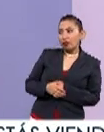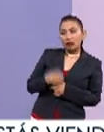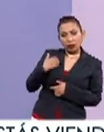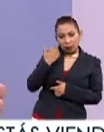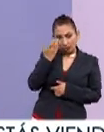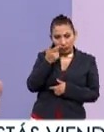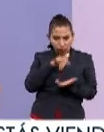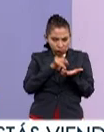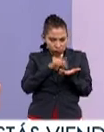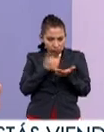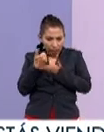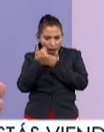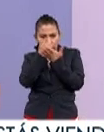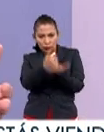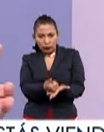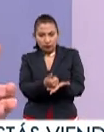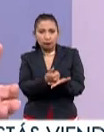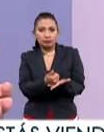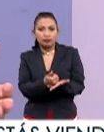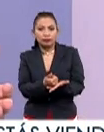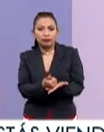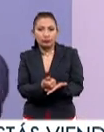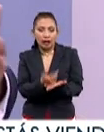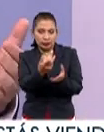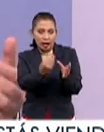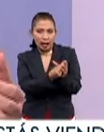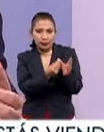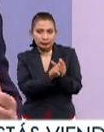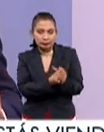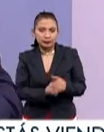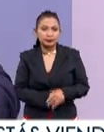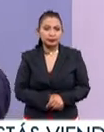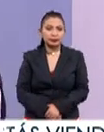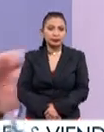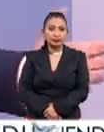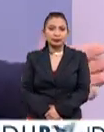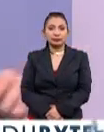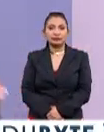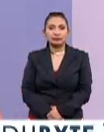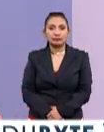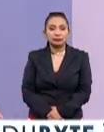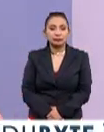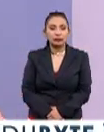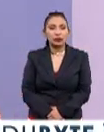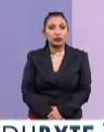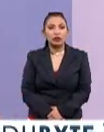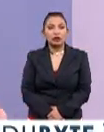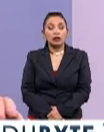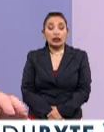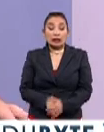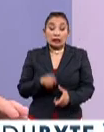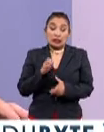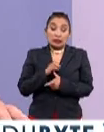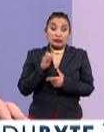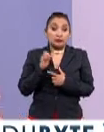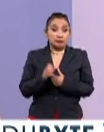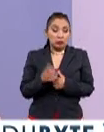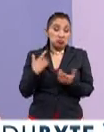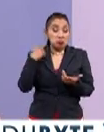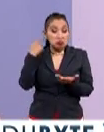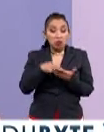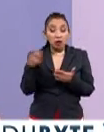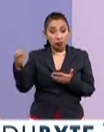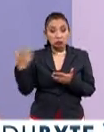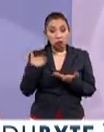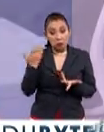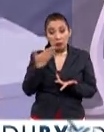ayudar al mejor desarrollo de la clase, pues, del, ¿no?, el tema pedagógico. Entonces, me parece que